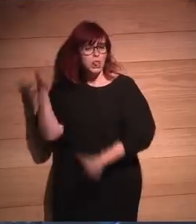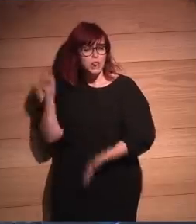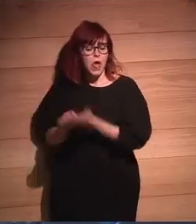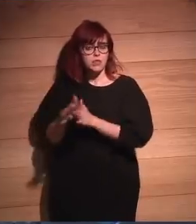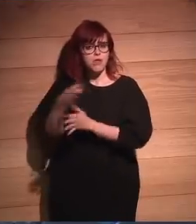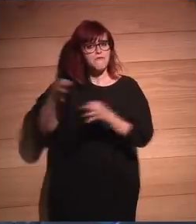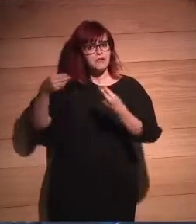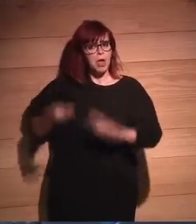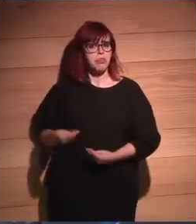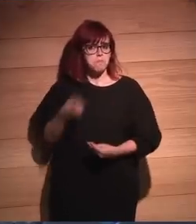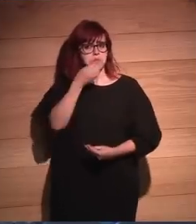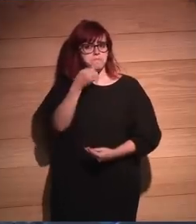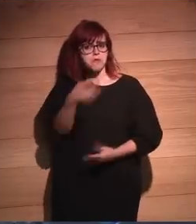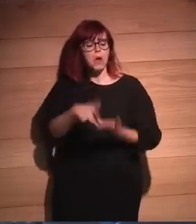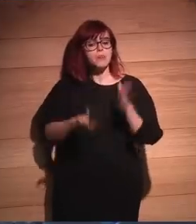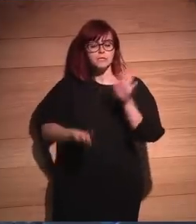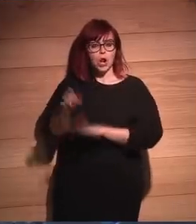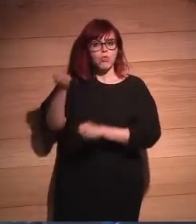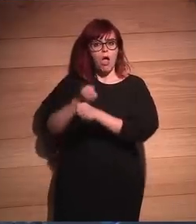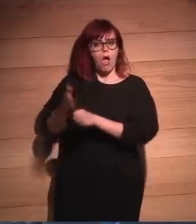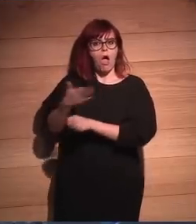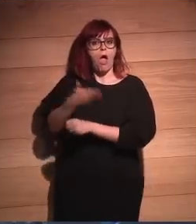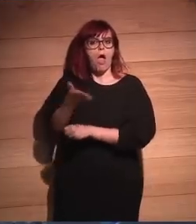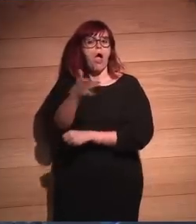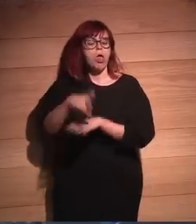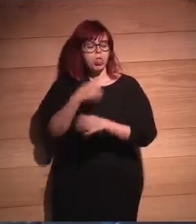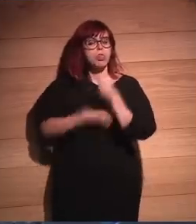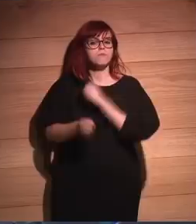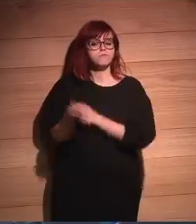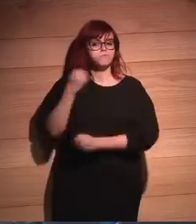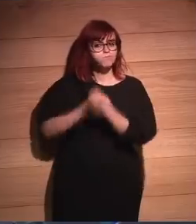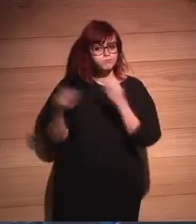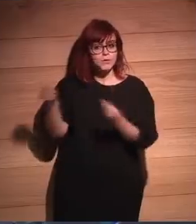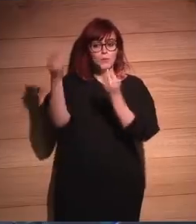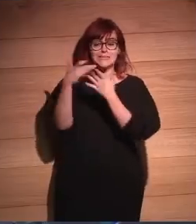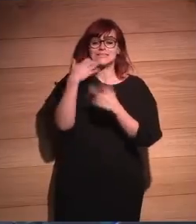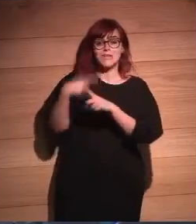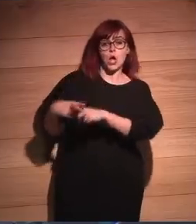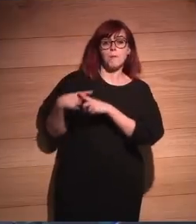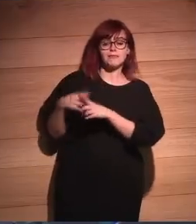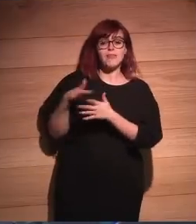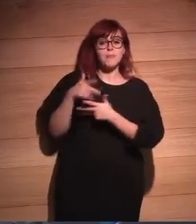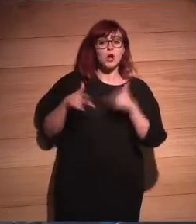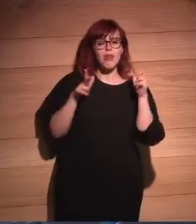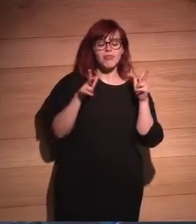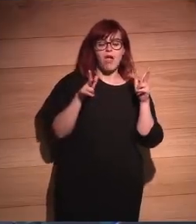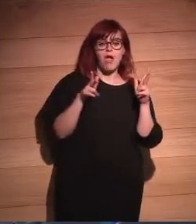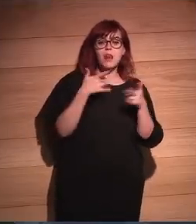un desarrollo productivo. Por tanto, si uno no comparte los valores de la democracia